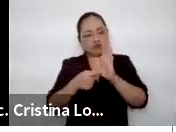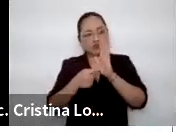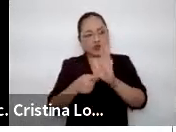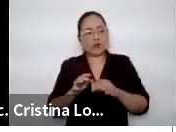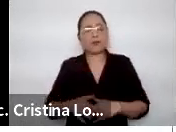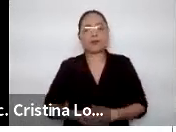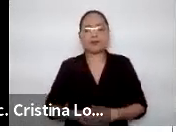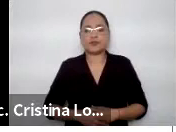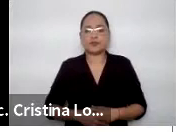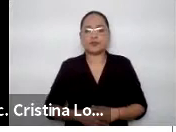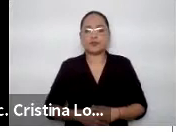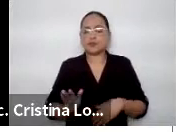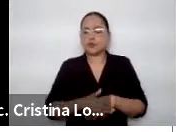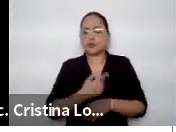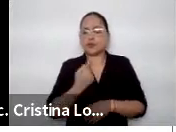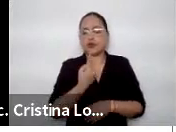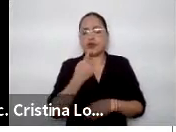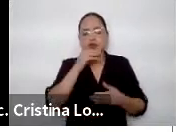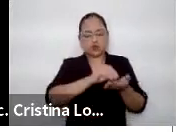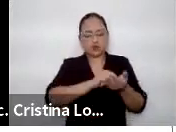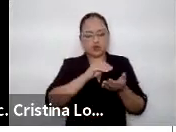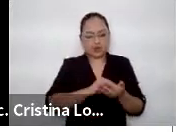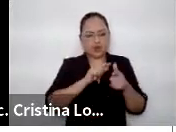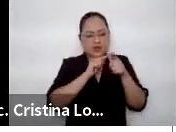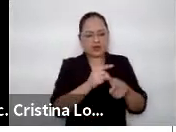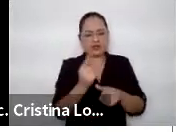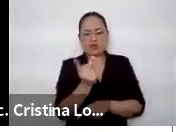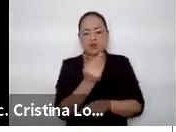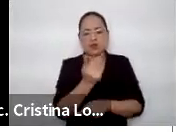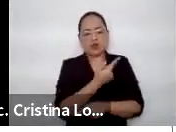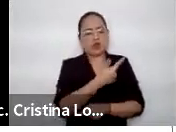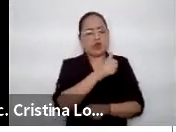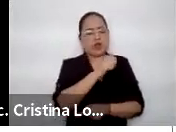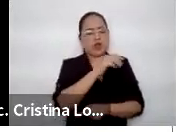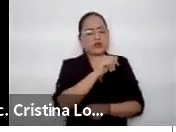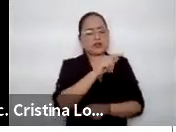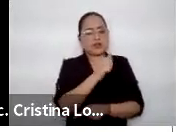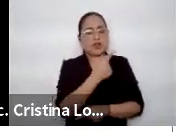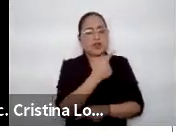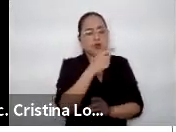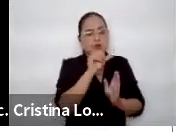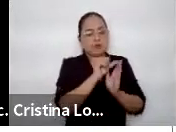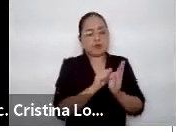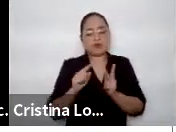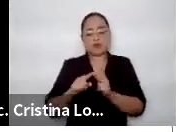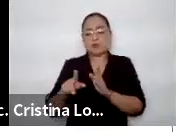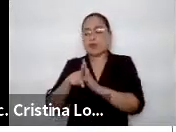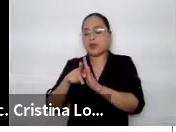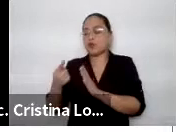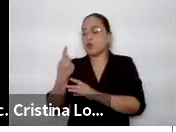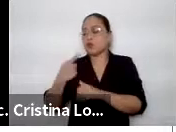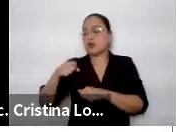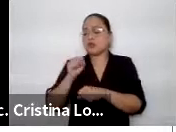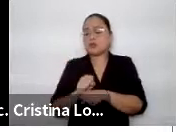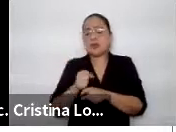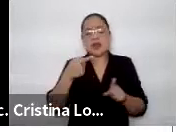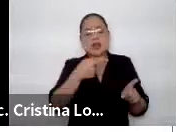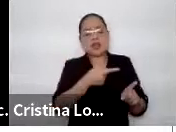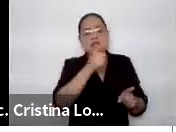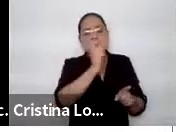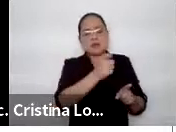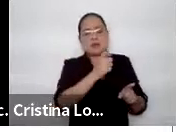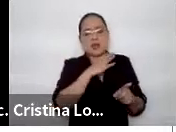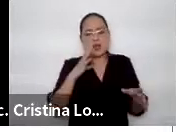qué persiste la existencia de la Gaceta? La Gaceta es la que le sigue dando precisamente